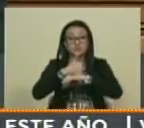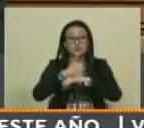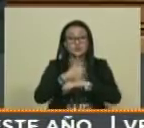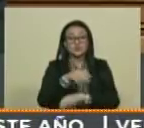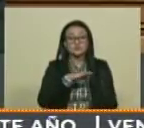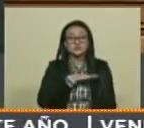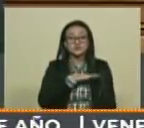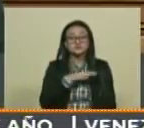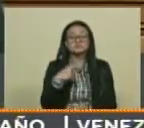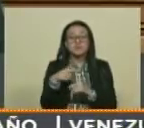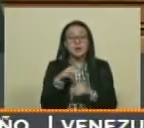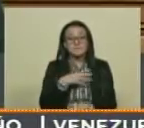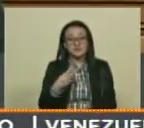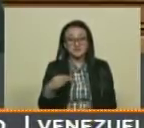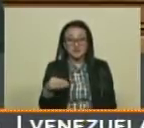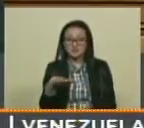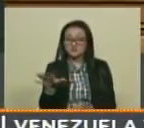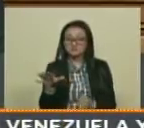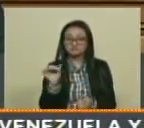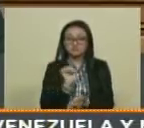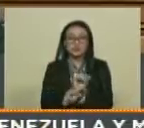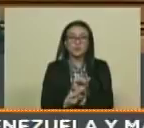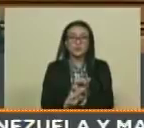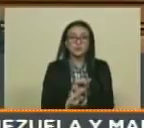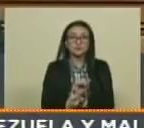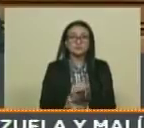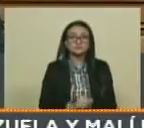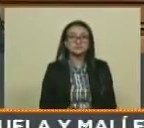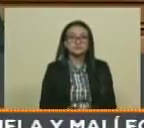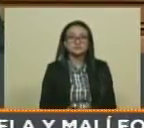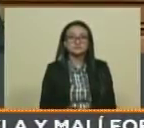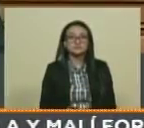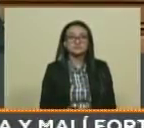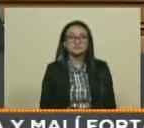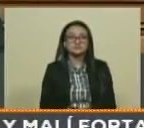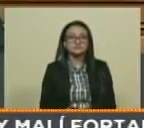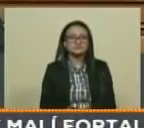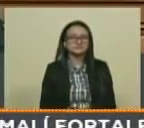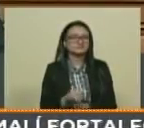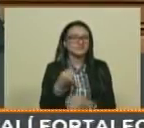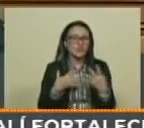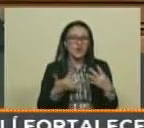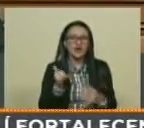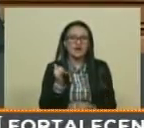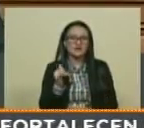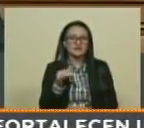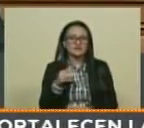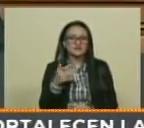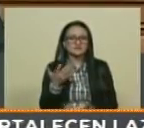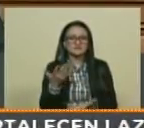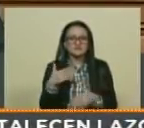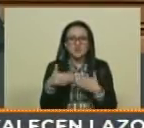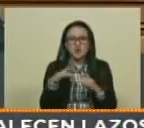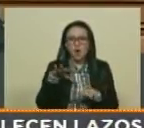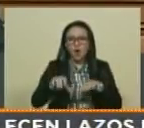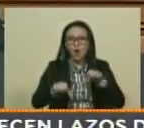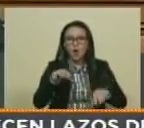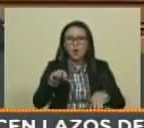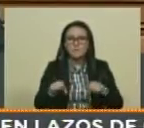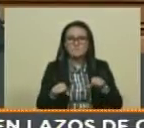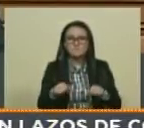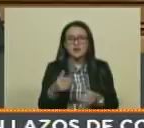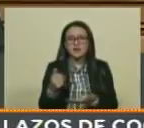incluyendo el presidente de esa filial, por un sinnúmero de irregularidades por los procesos de compra, como altas tasas